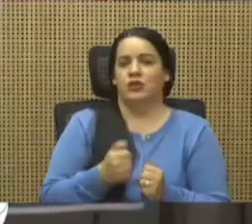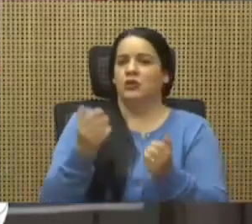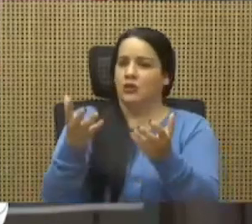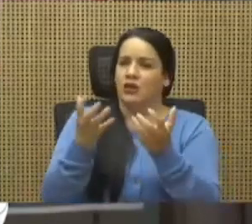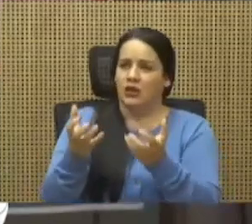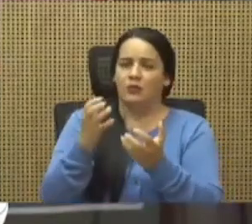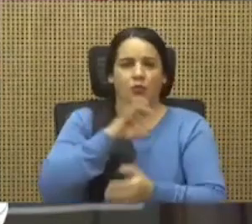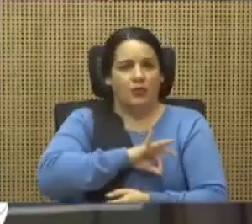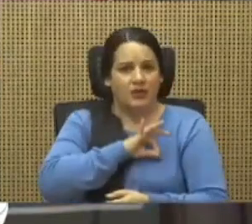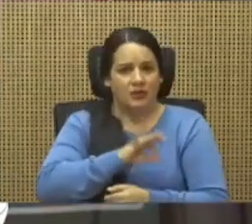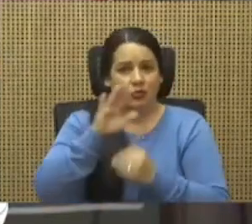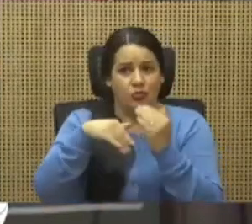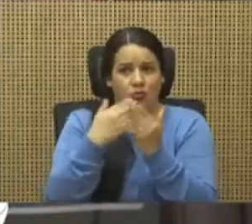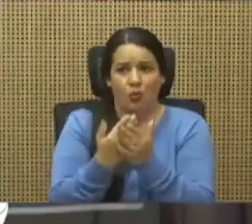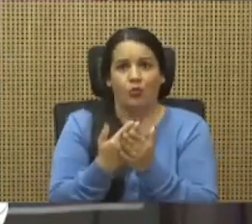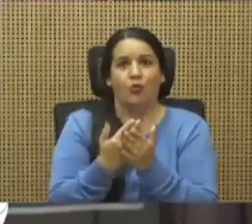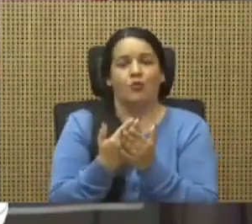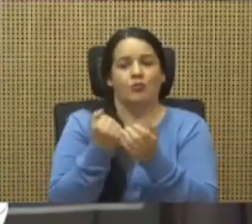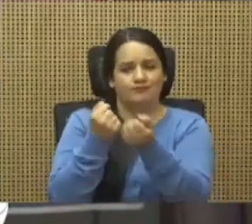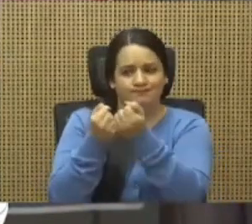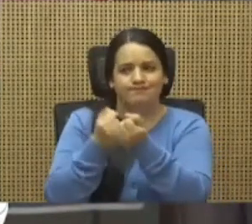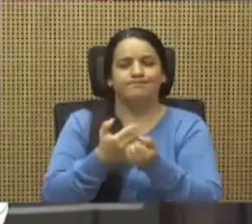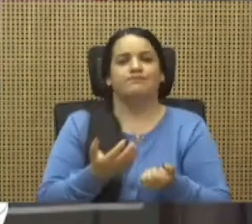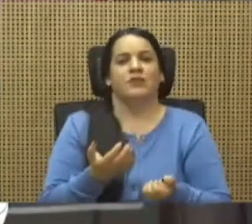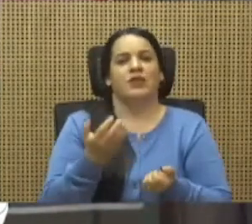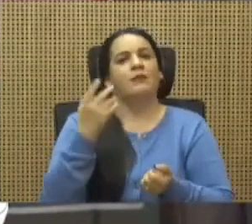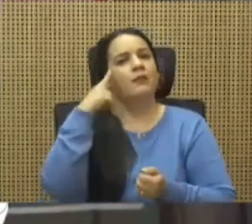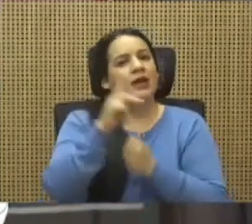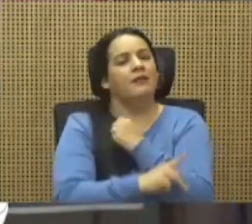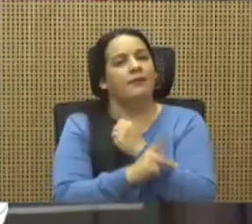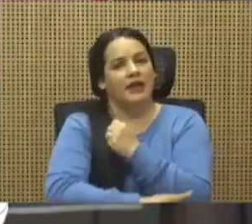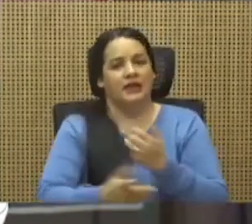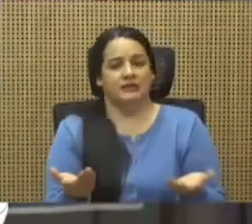país, porque seguimos sosteniendo que somos en Nueva